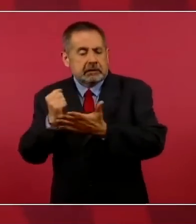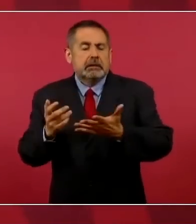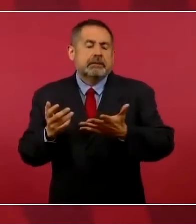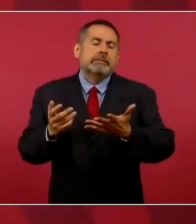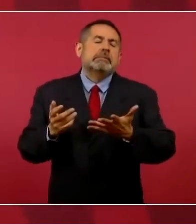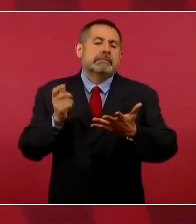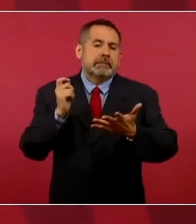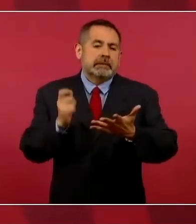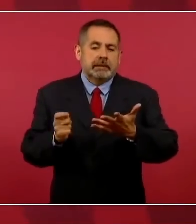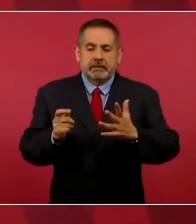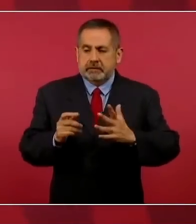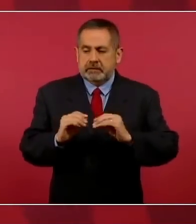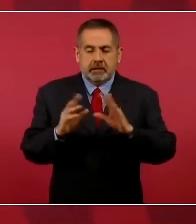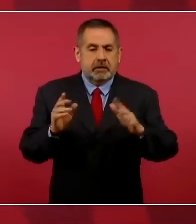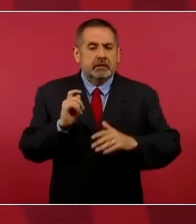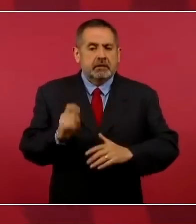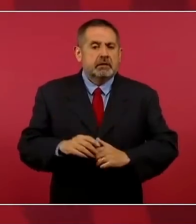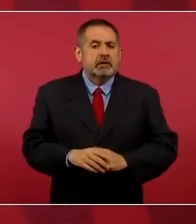son